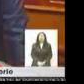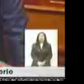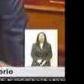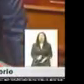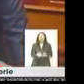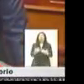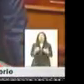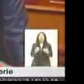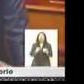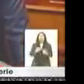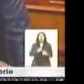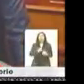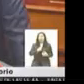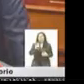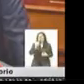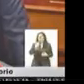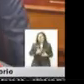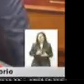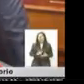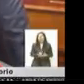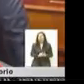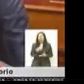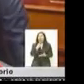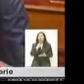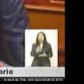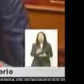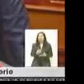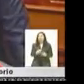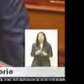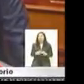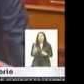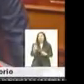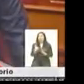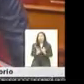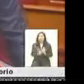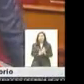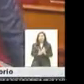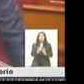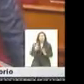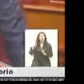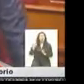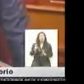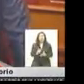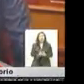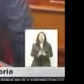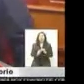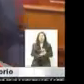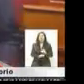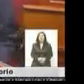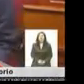que afectan la intimidad personal y las que expresamente se excluyan por ley o por razones de seguridad